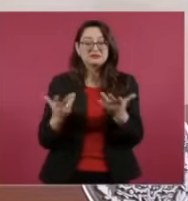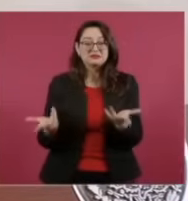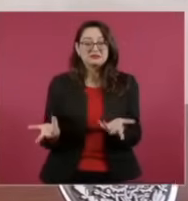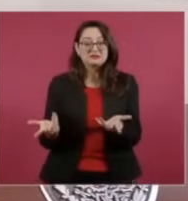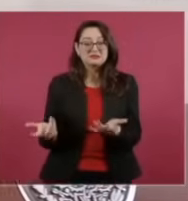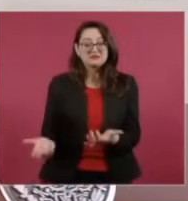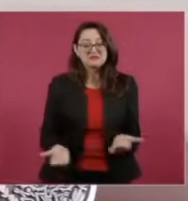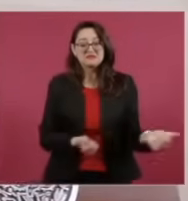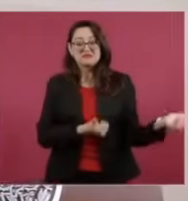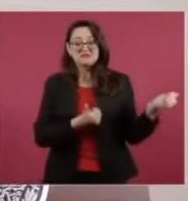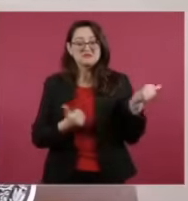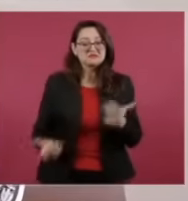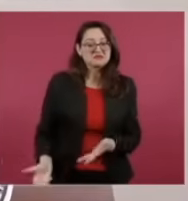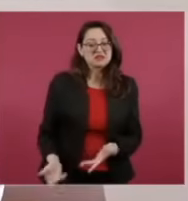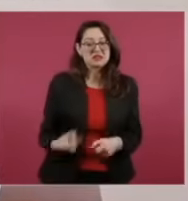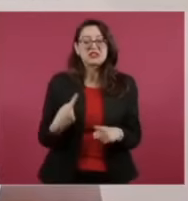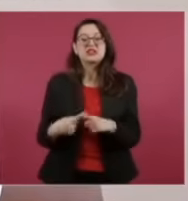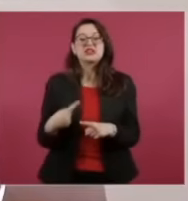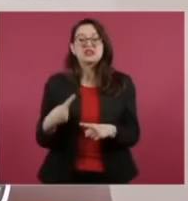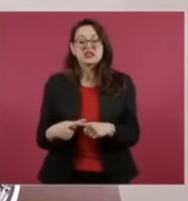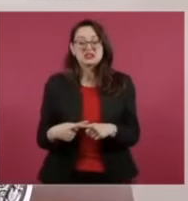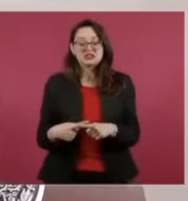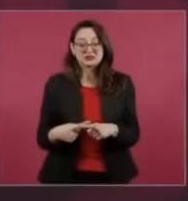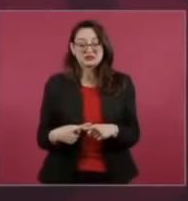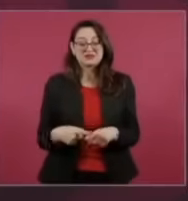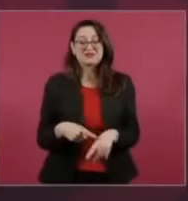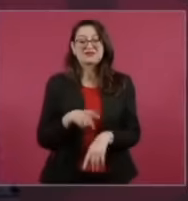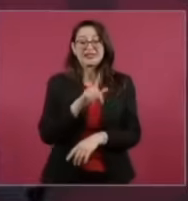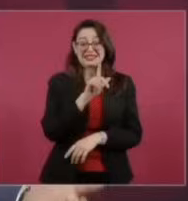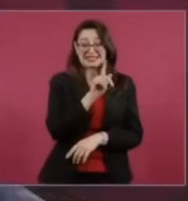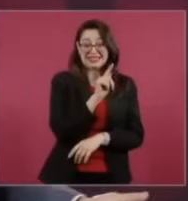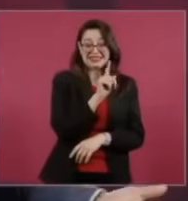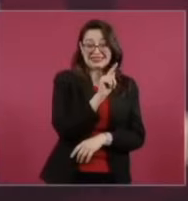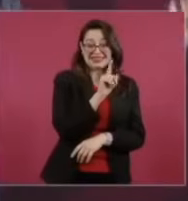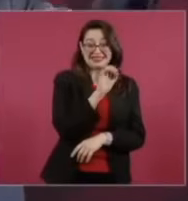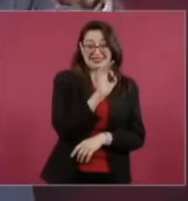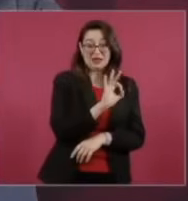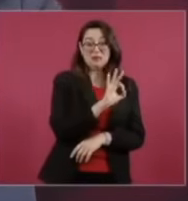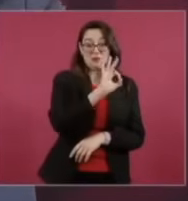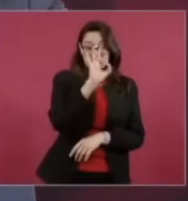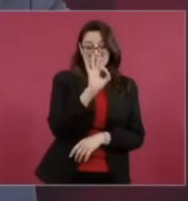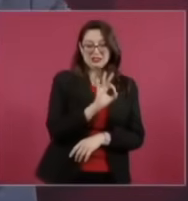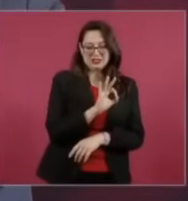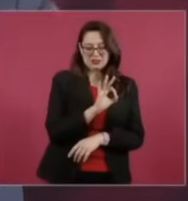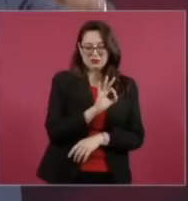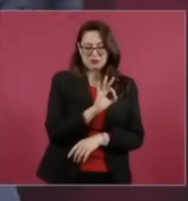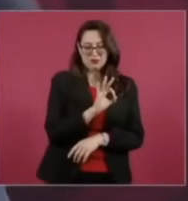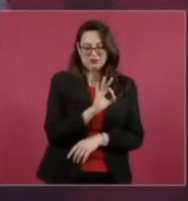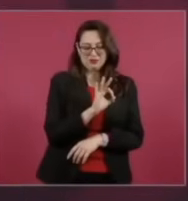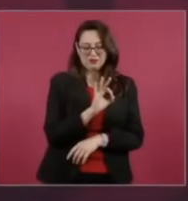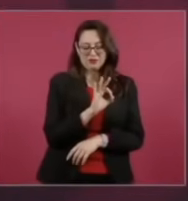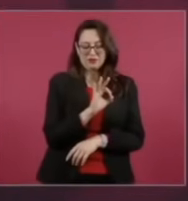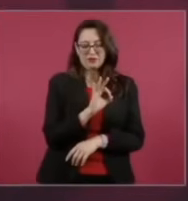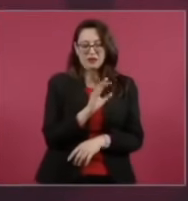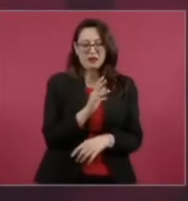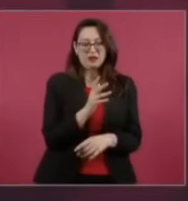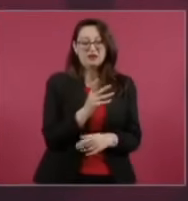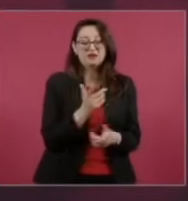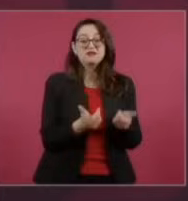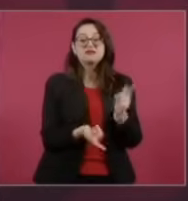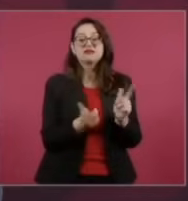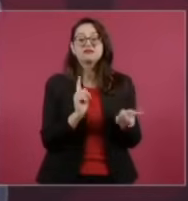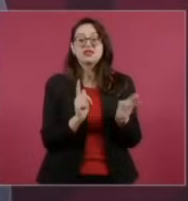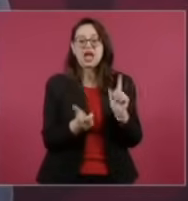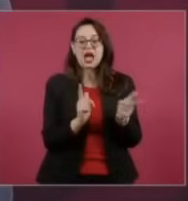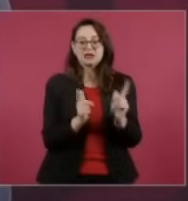proviene no de Estados Unidos el 70 Pero de ese 70 de Estados Unidos la mitad de